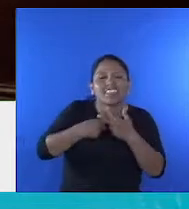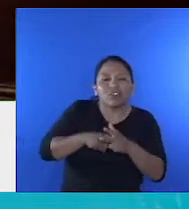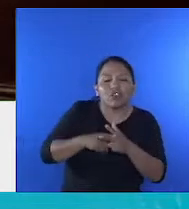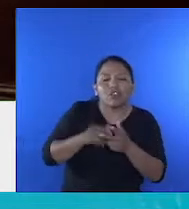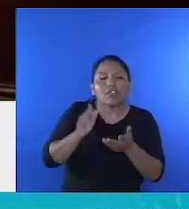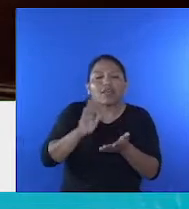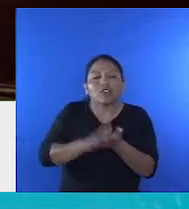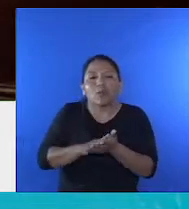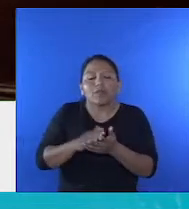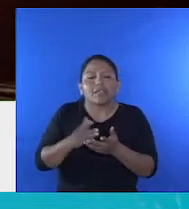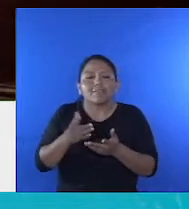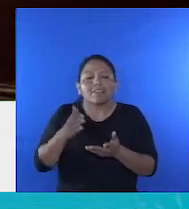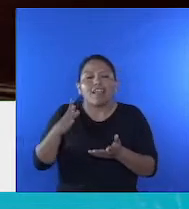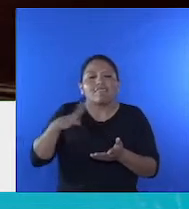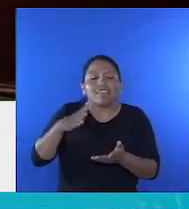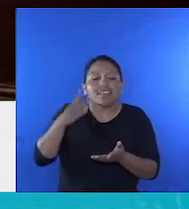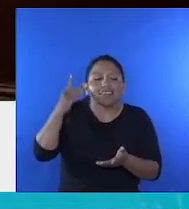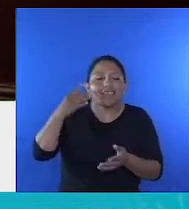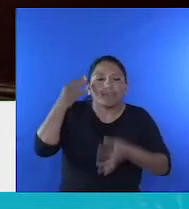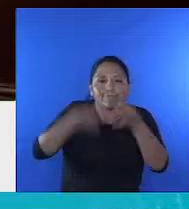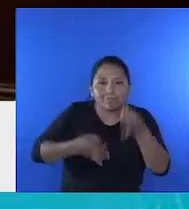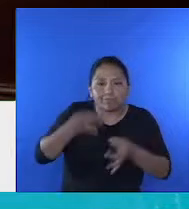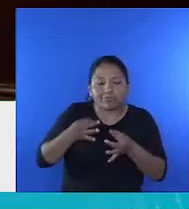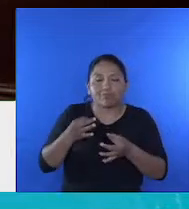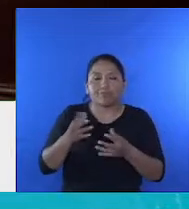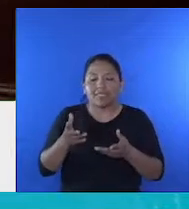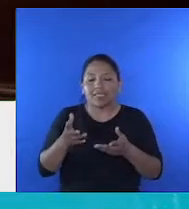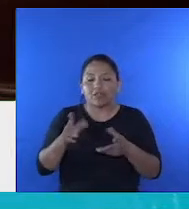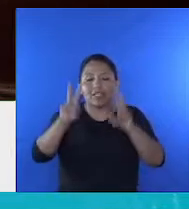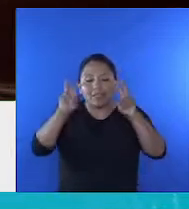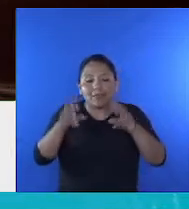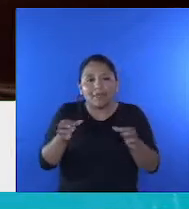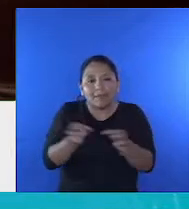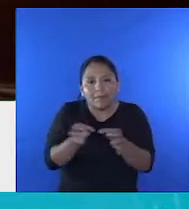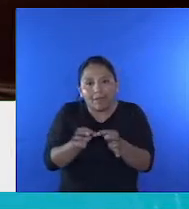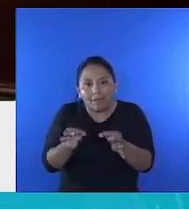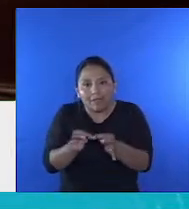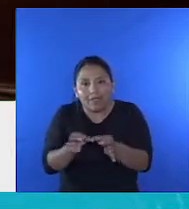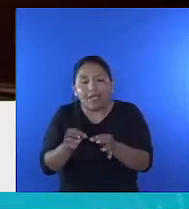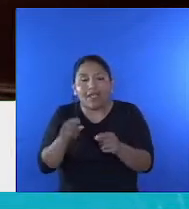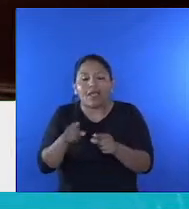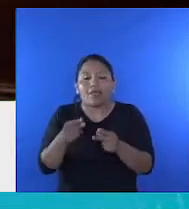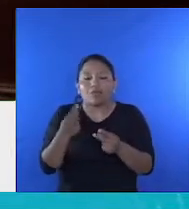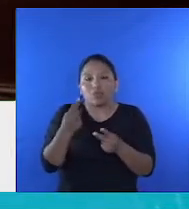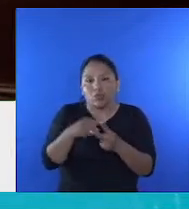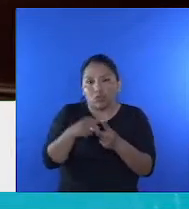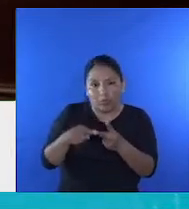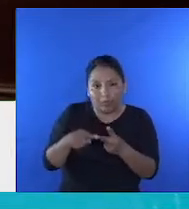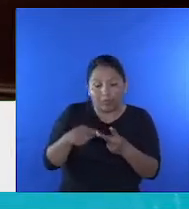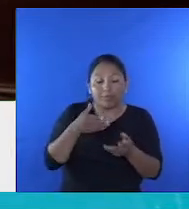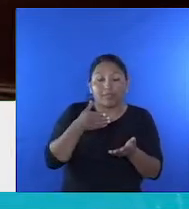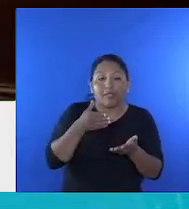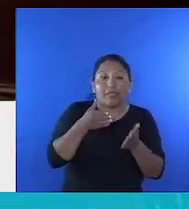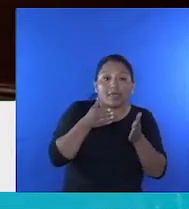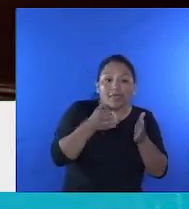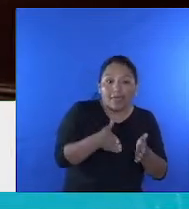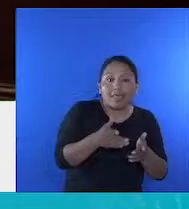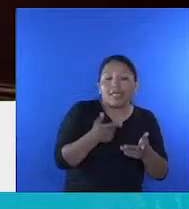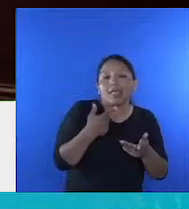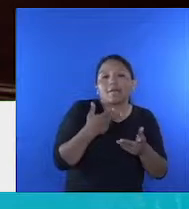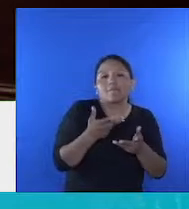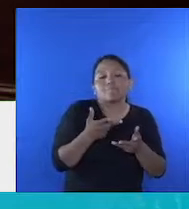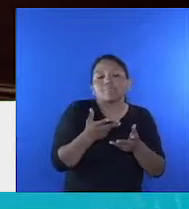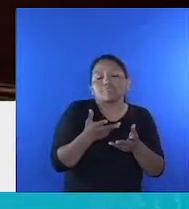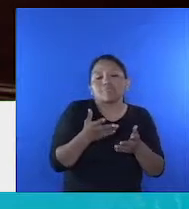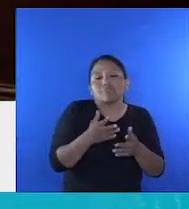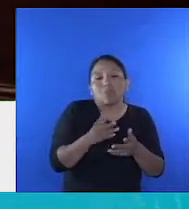impunidad. ¿Qué implica esto? La desmalvinización traía un combo de dos cuestiones. Por un lado, establecer el